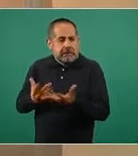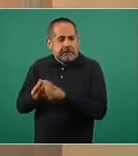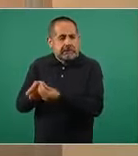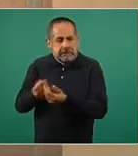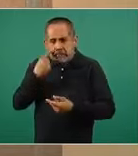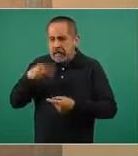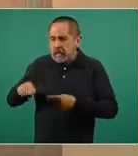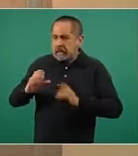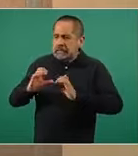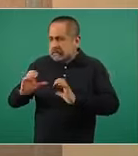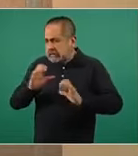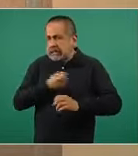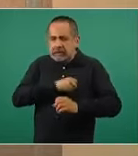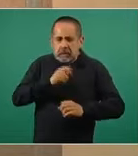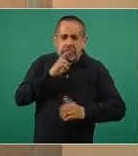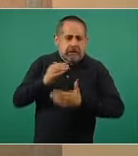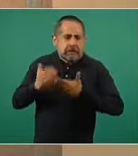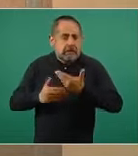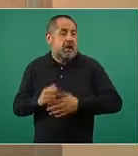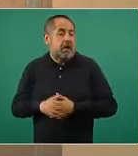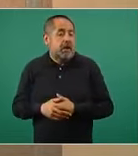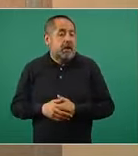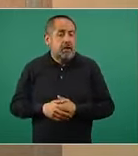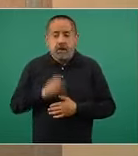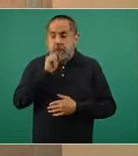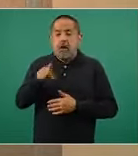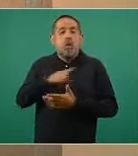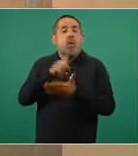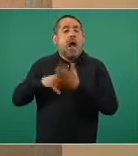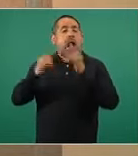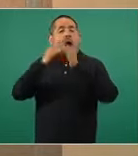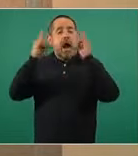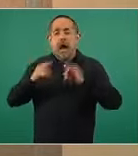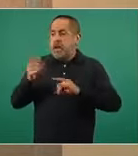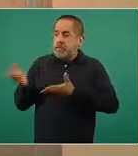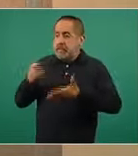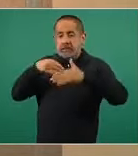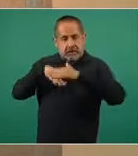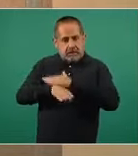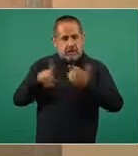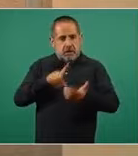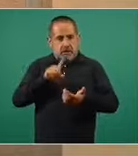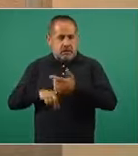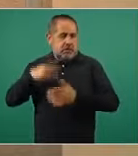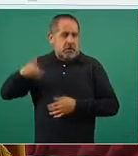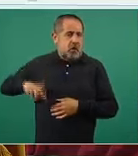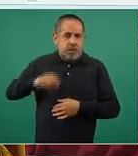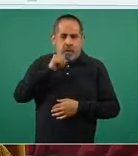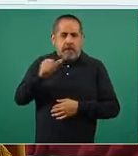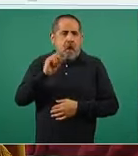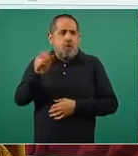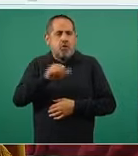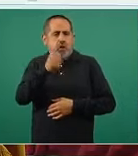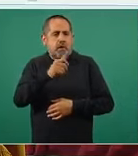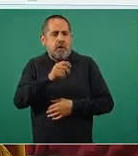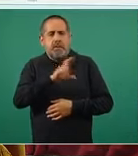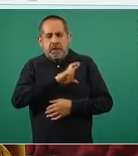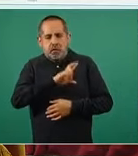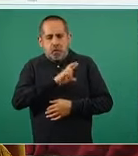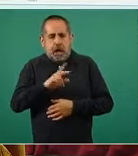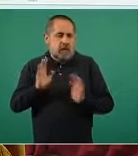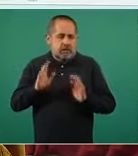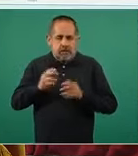promoción de la salud, inclusive con aquellos albergues o áreas que no necesariamente son gubernamentales, porque obviamente nuestro servicio es